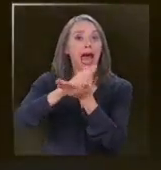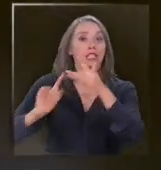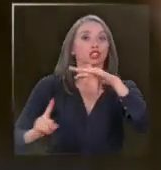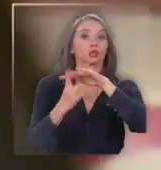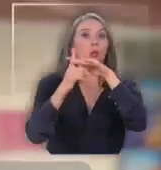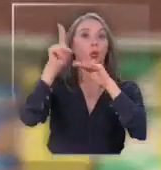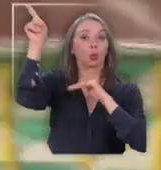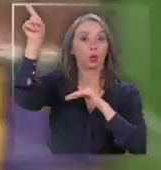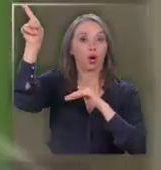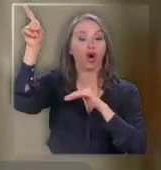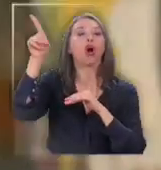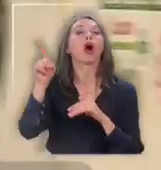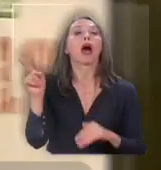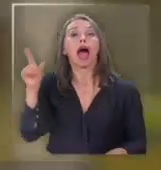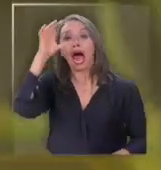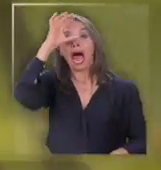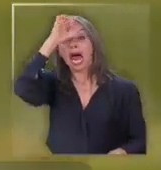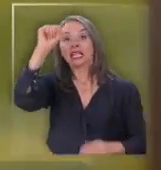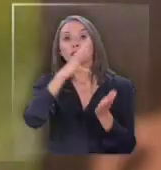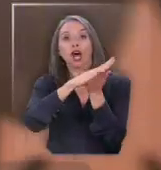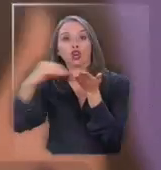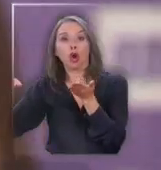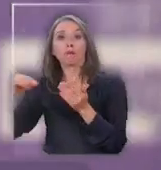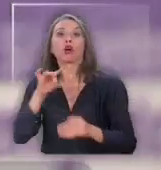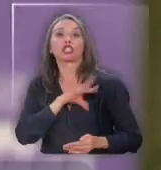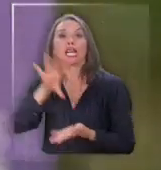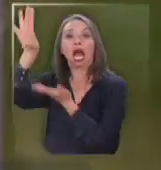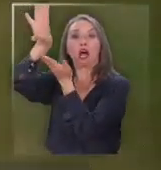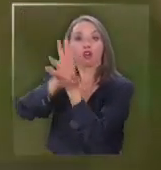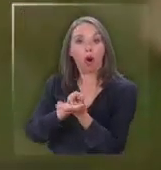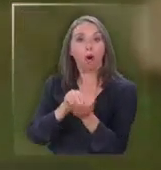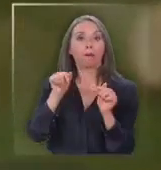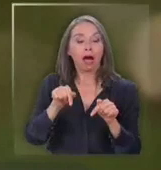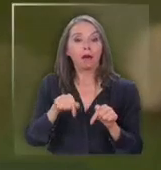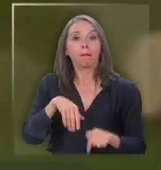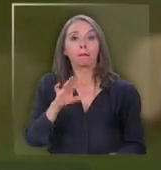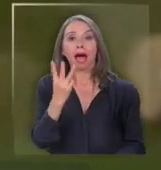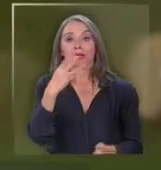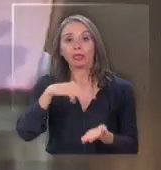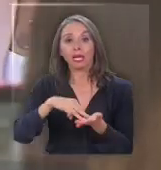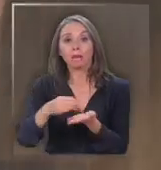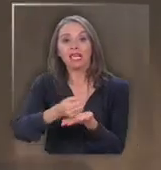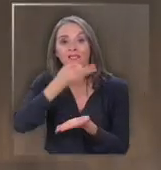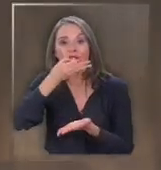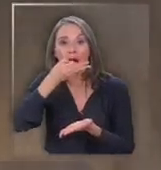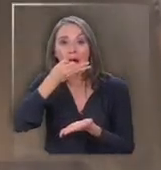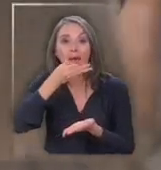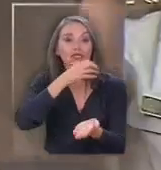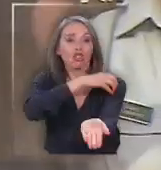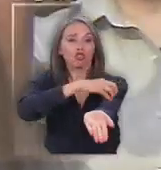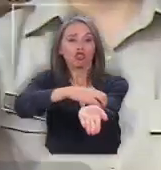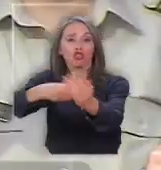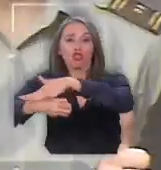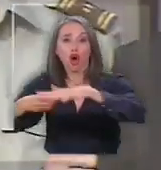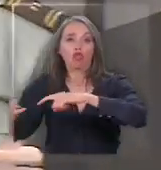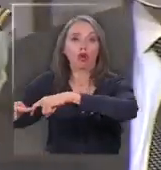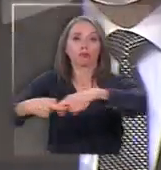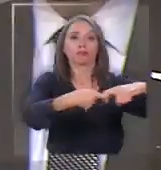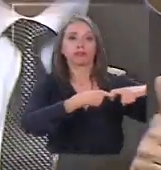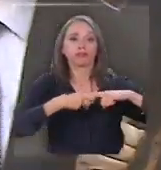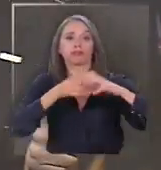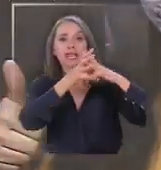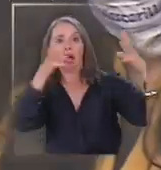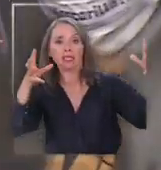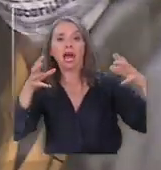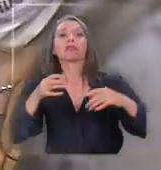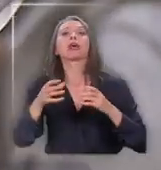también en Argentina y que Chile replica a partir de hoy. Hay comprometidas más de 3.000 farmacias en todo el país, las de grandes cadenas,